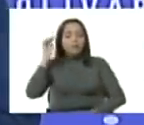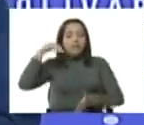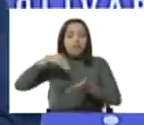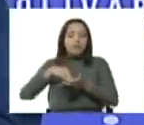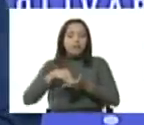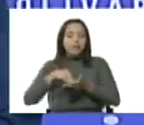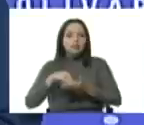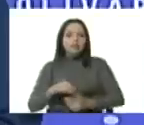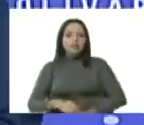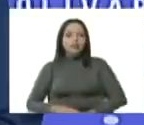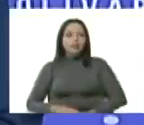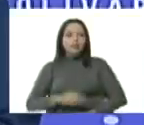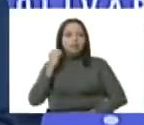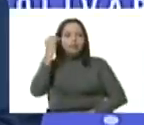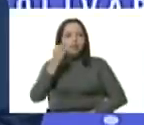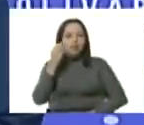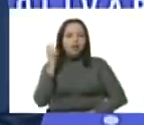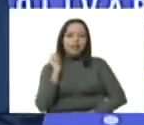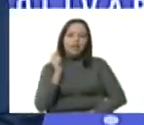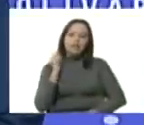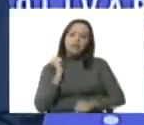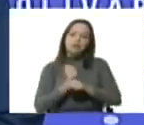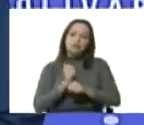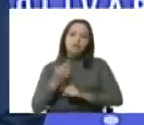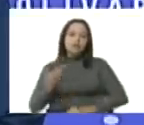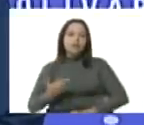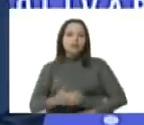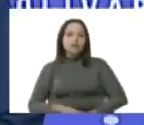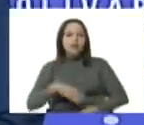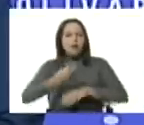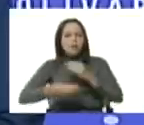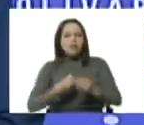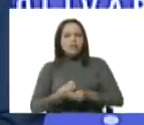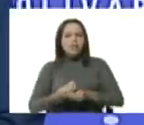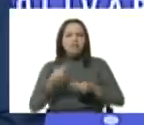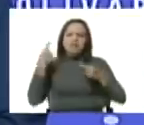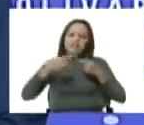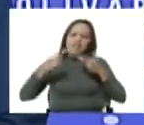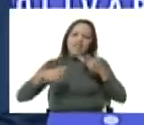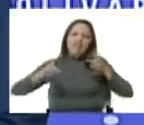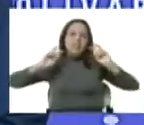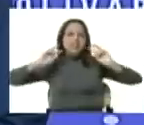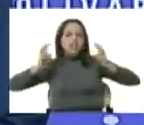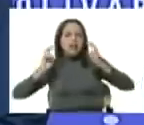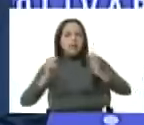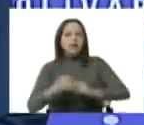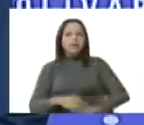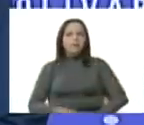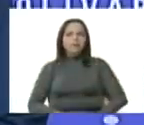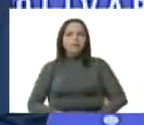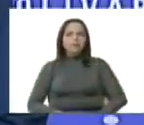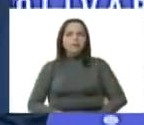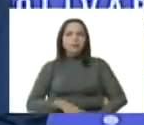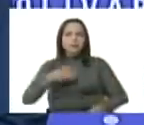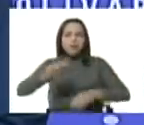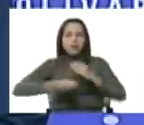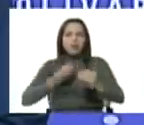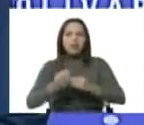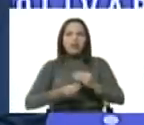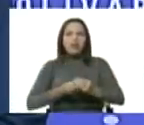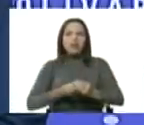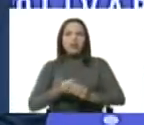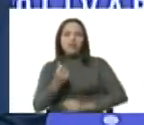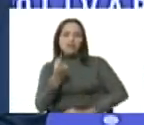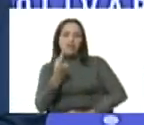pongo esta tarea a ustedes, vamos a estudiar un conjunto de temas donde haga